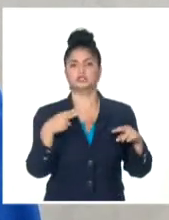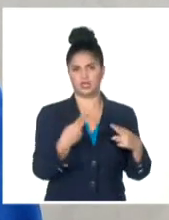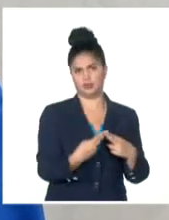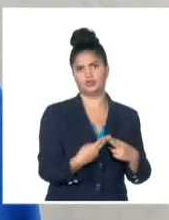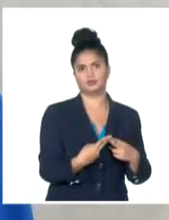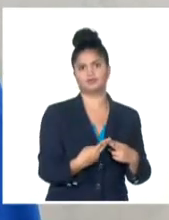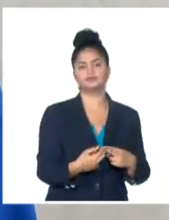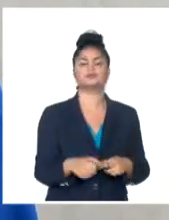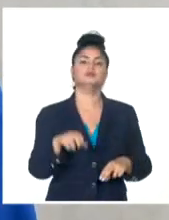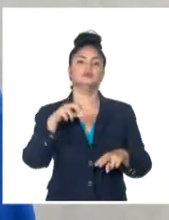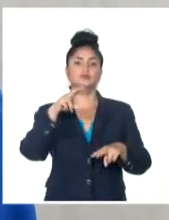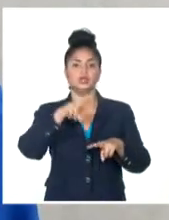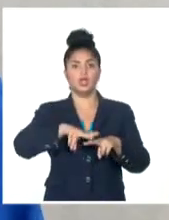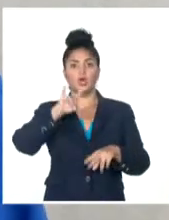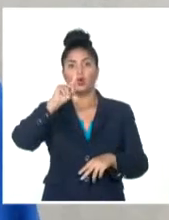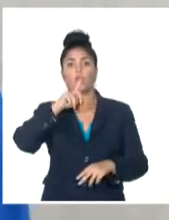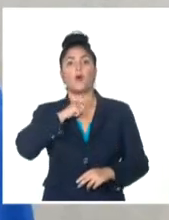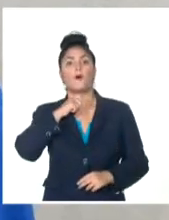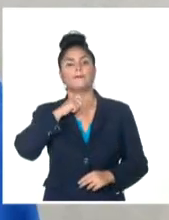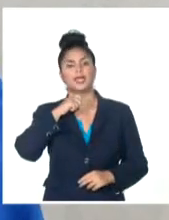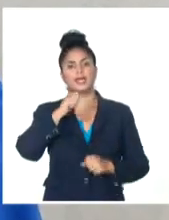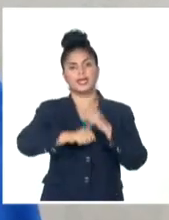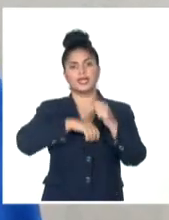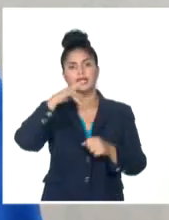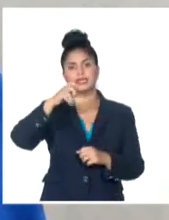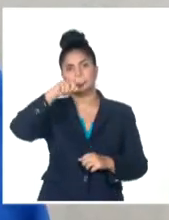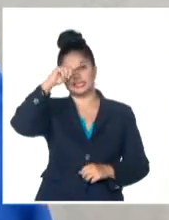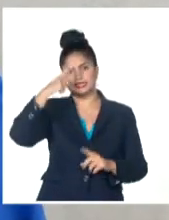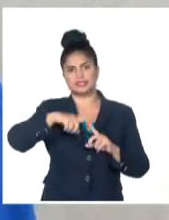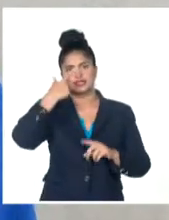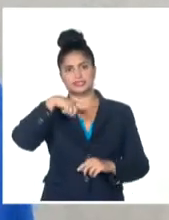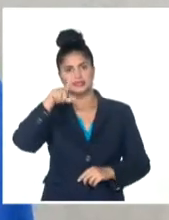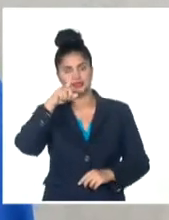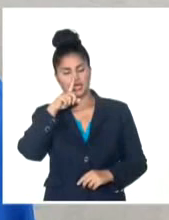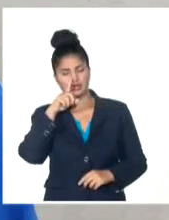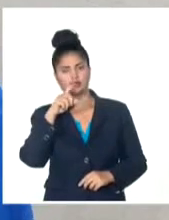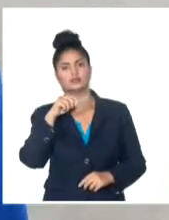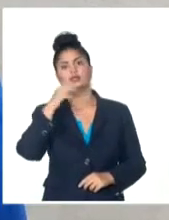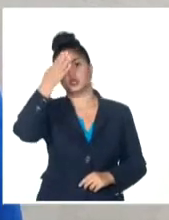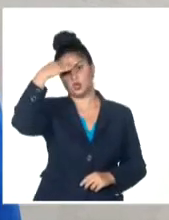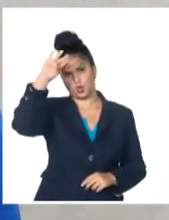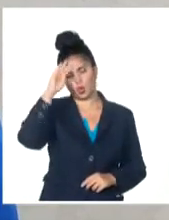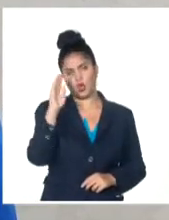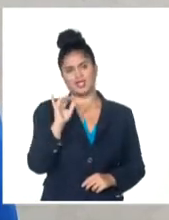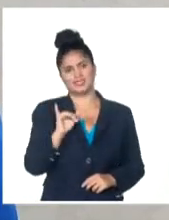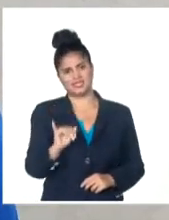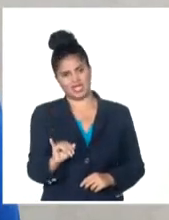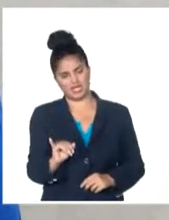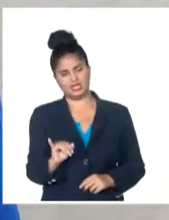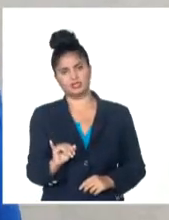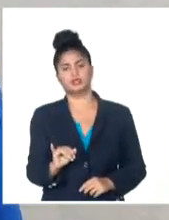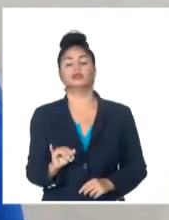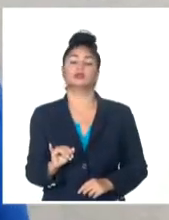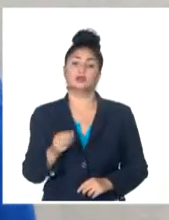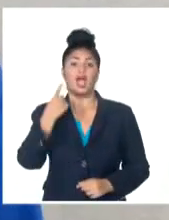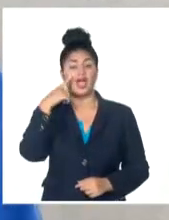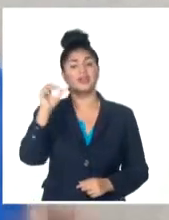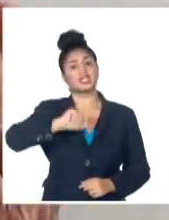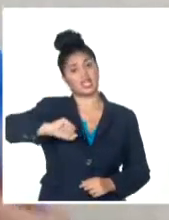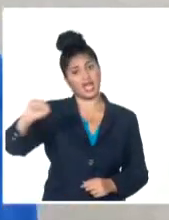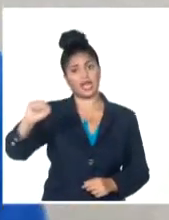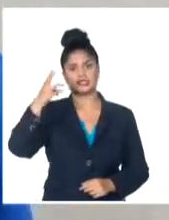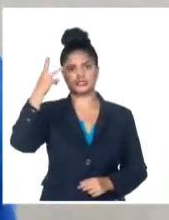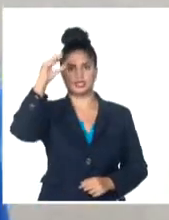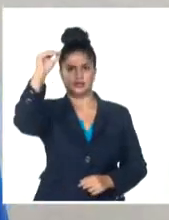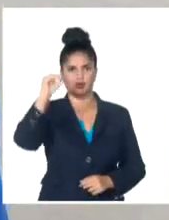Uzbekistán presentará a 9 boxeadores, Rusia y Cuba 6 y Kazajstán 5, en busca de los 3 primeros lugares.